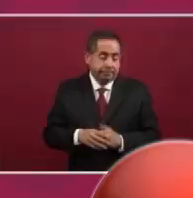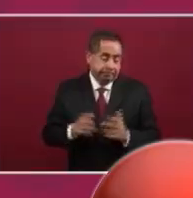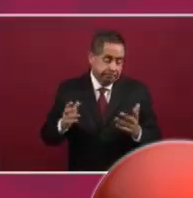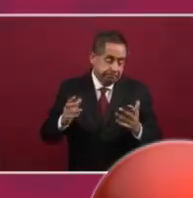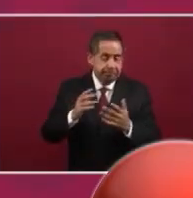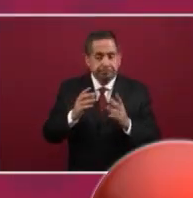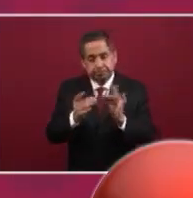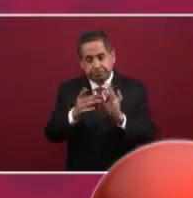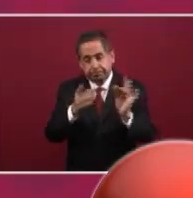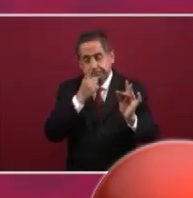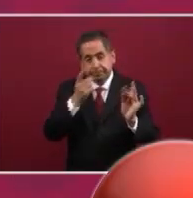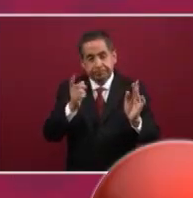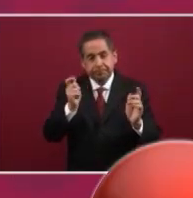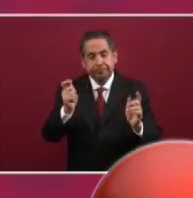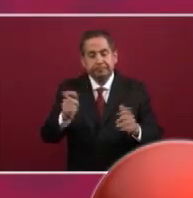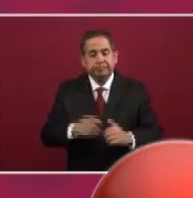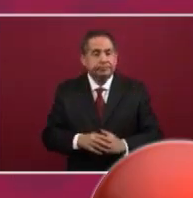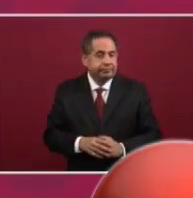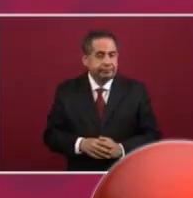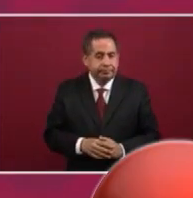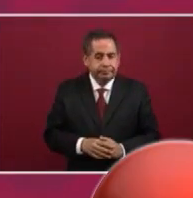pomposamente,